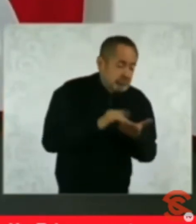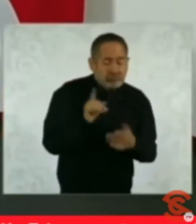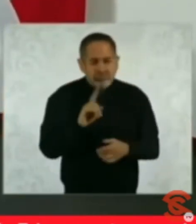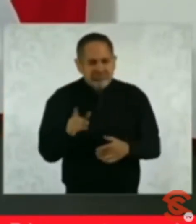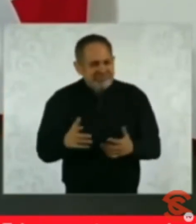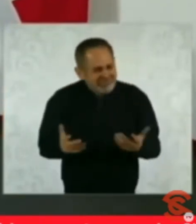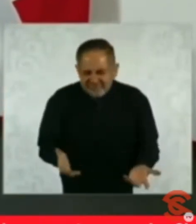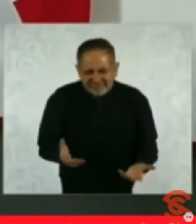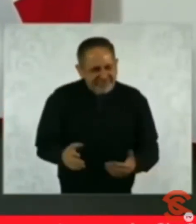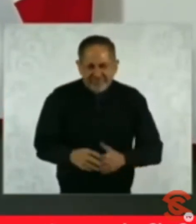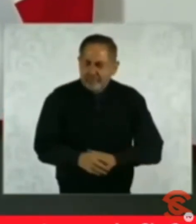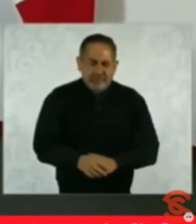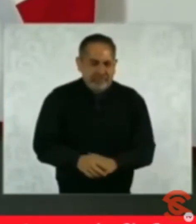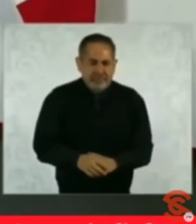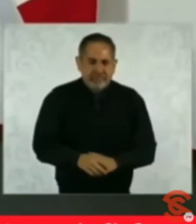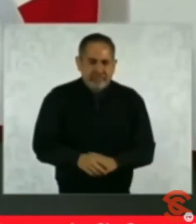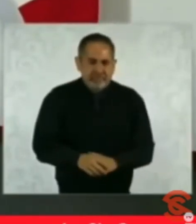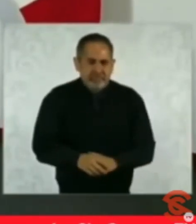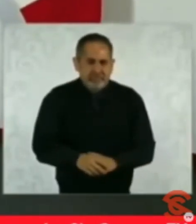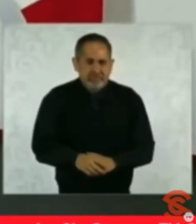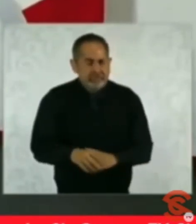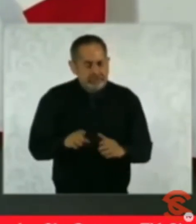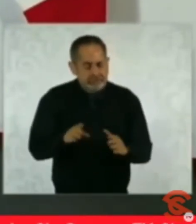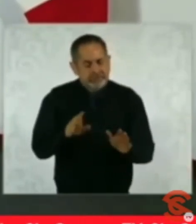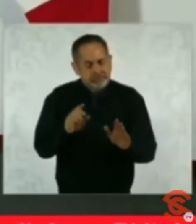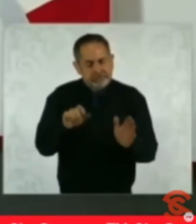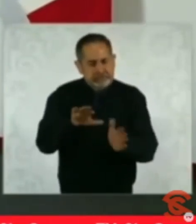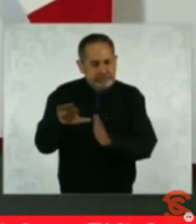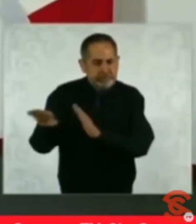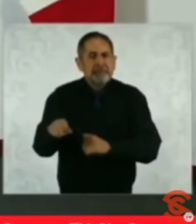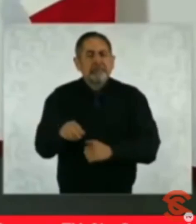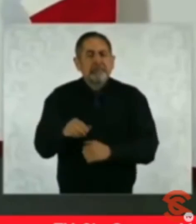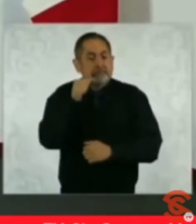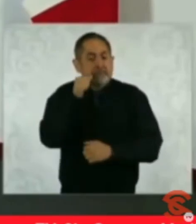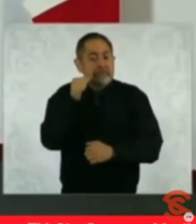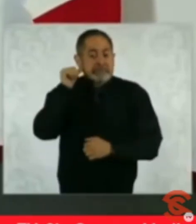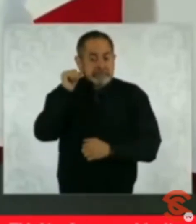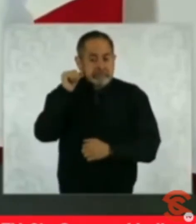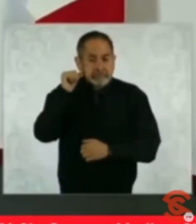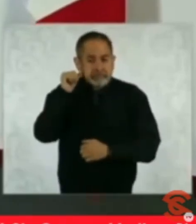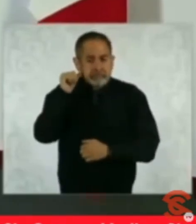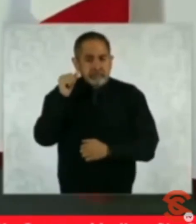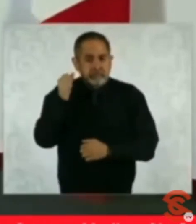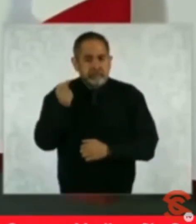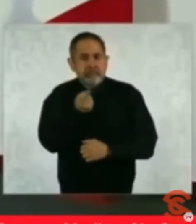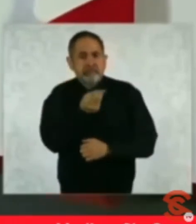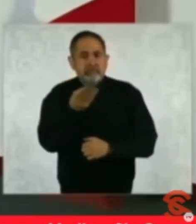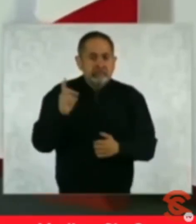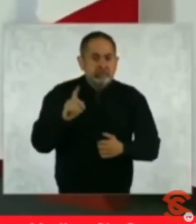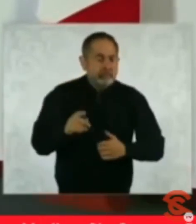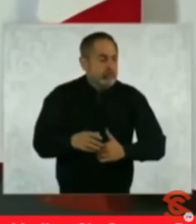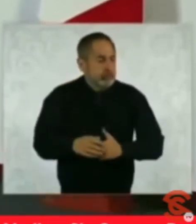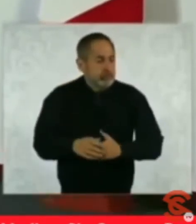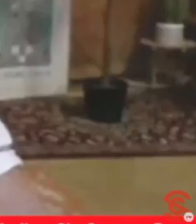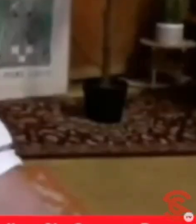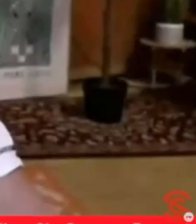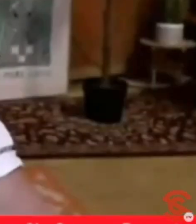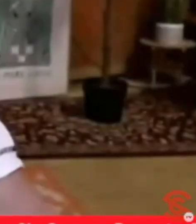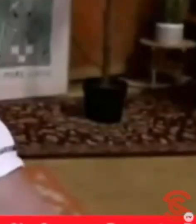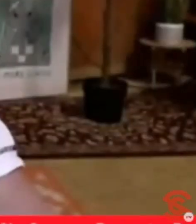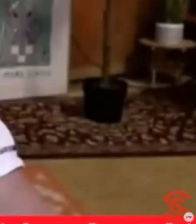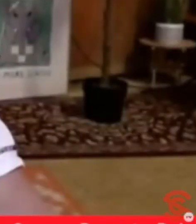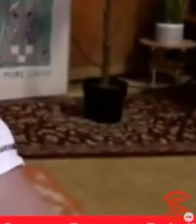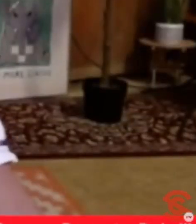Bueno, ayer hubo quien, cambiando un poquito, Ahí se se puso a hablar del molestó de la cacarraqui, ¿eh? disculpa. Ahí se puso a hablar del cacarraqui,